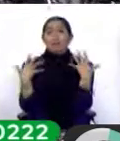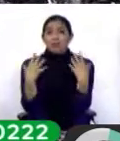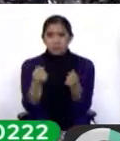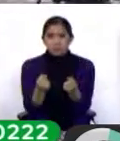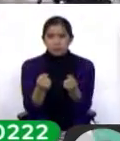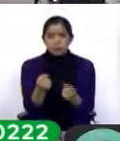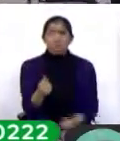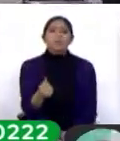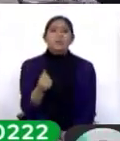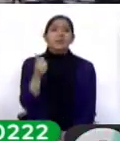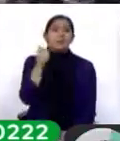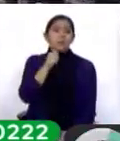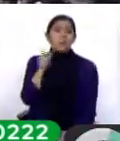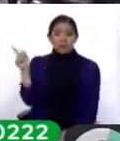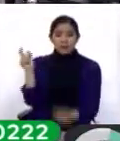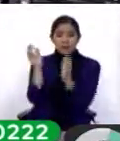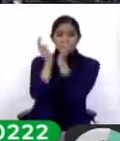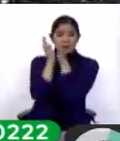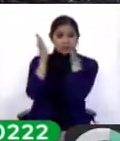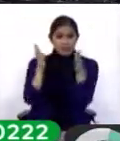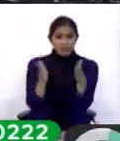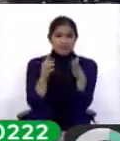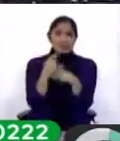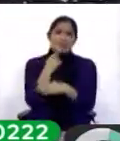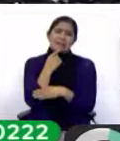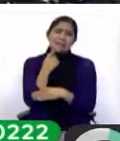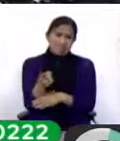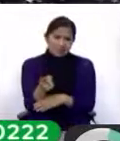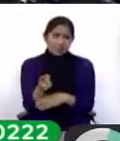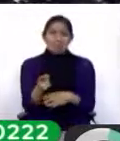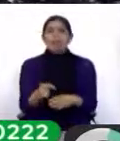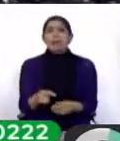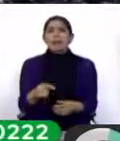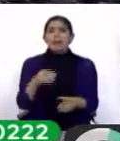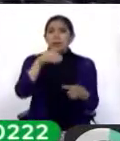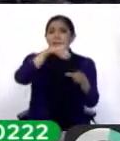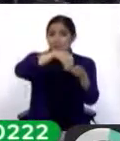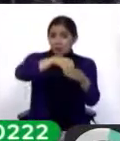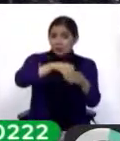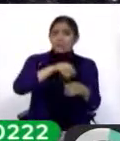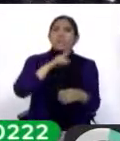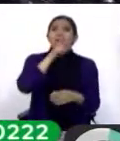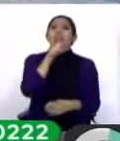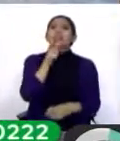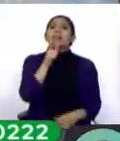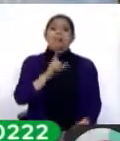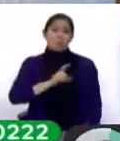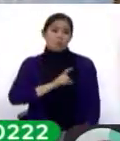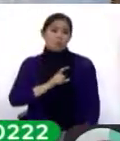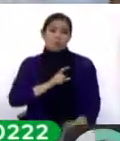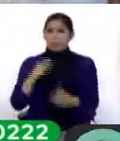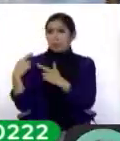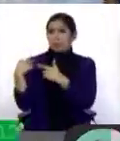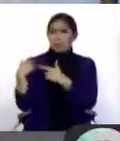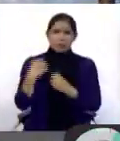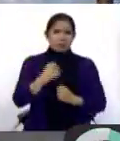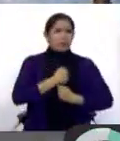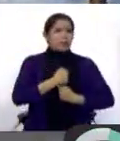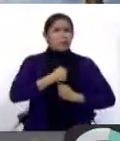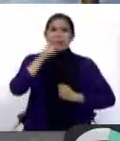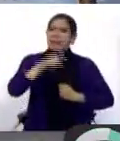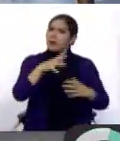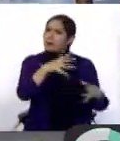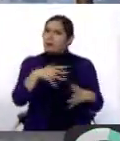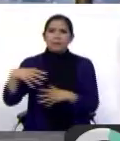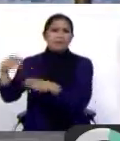la representante de la Defensoría del Pueblo, manifestó que la seguridad interna le corresponde a la policía y los militares deben